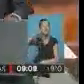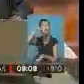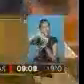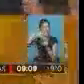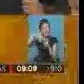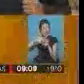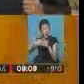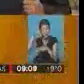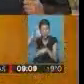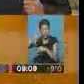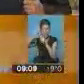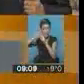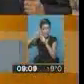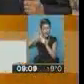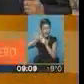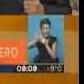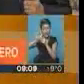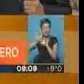del Estero. Adelante, Dani.